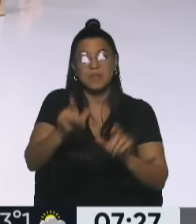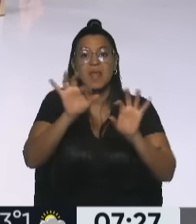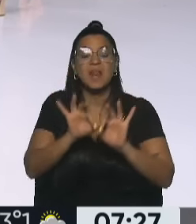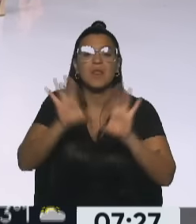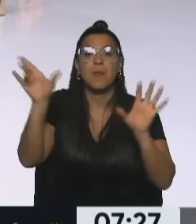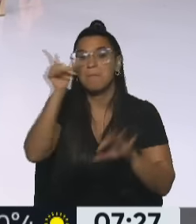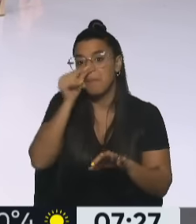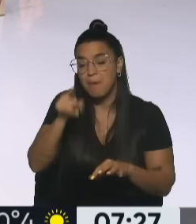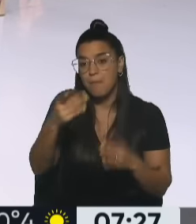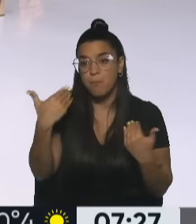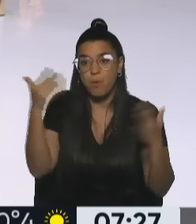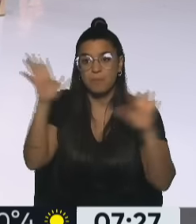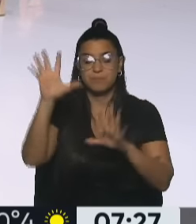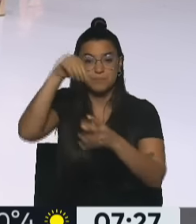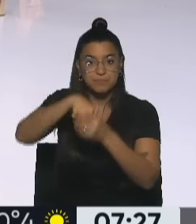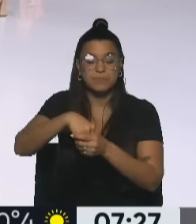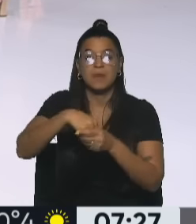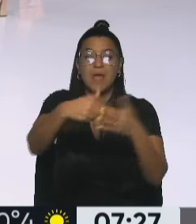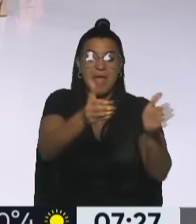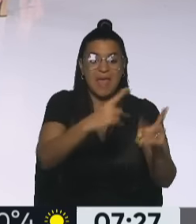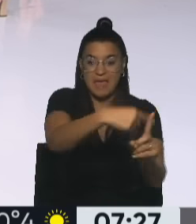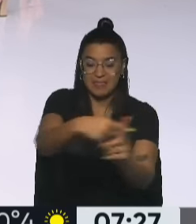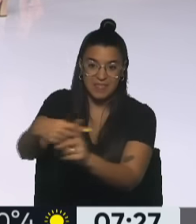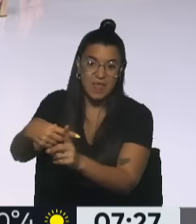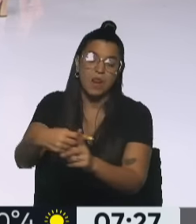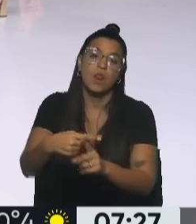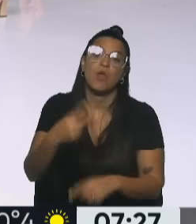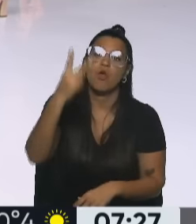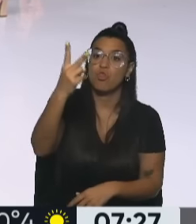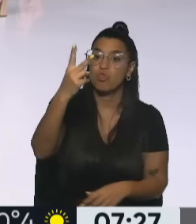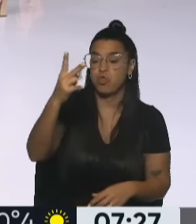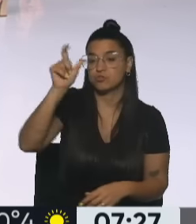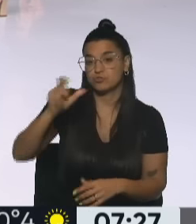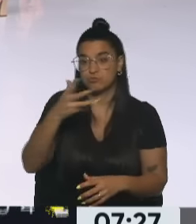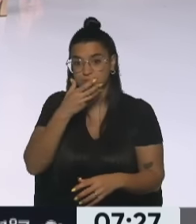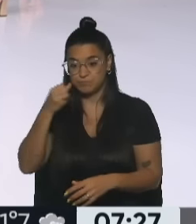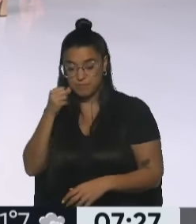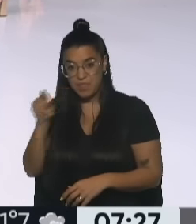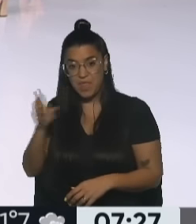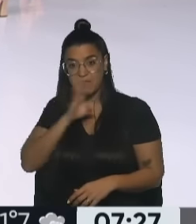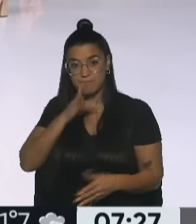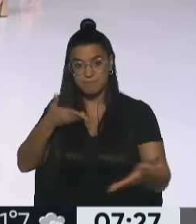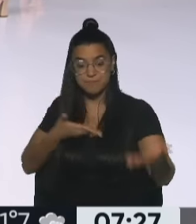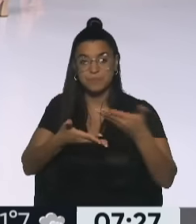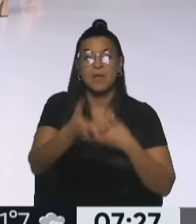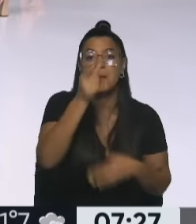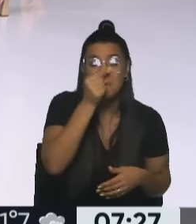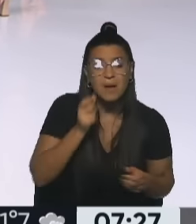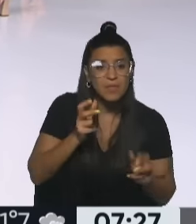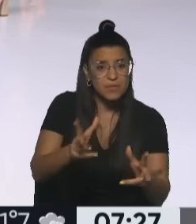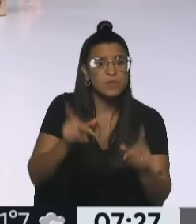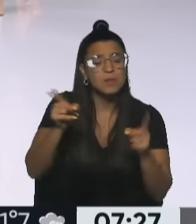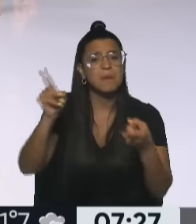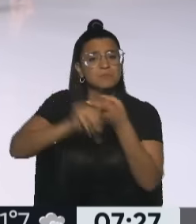su padre para que pueda participar en su entierro y entregar a 2 detenidos israelíes. Hizo declaraciones el papá de los chiquitos y el esposo